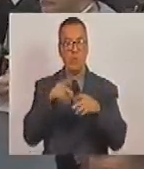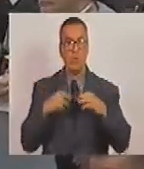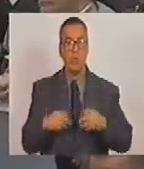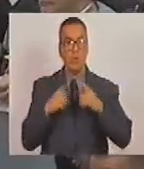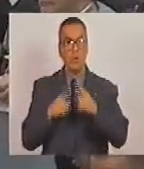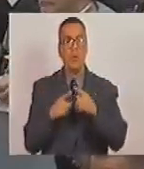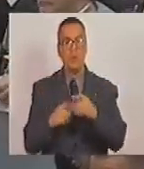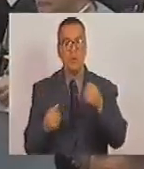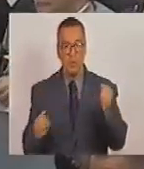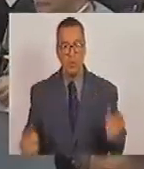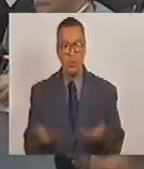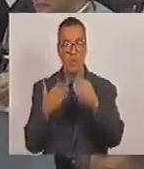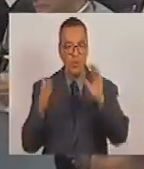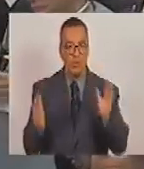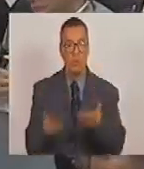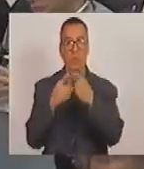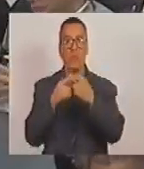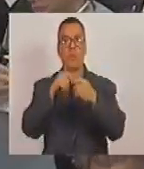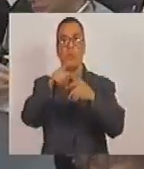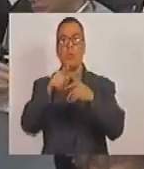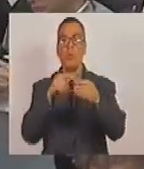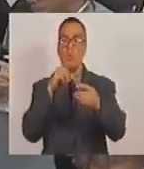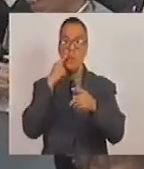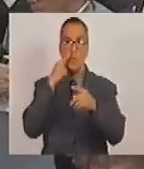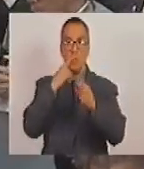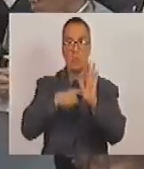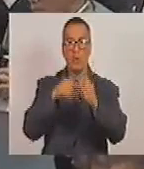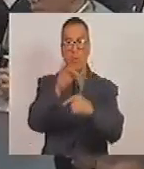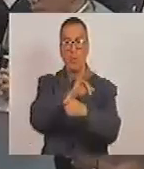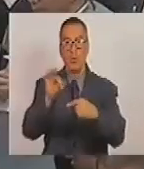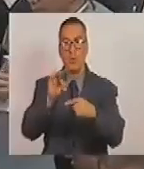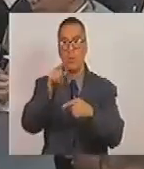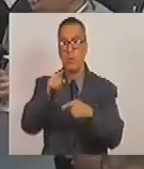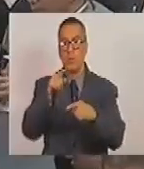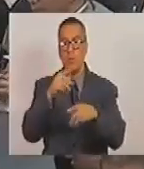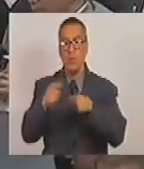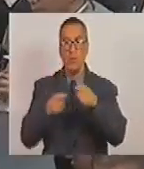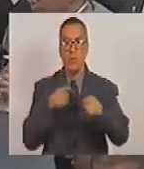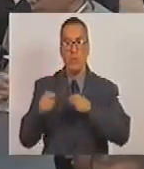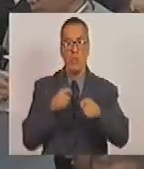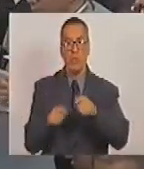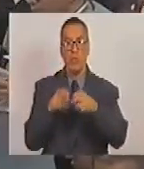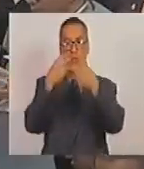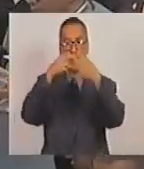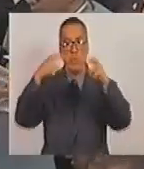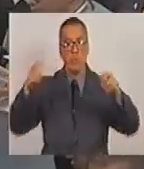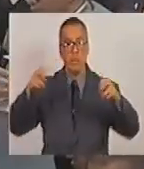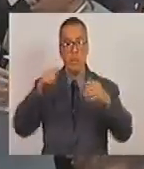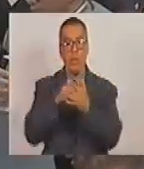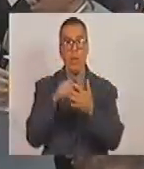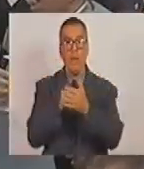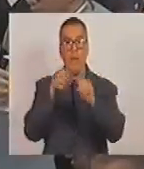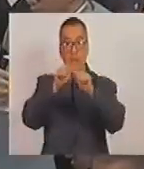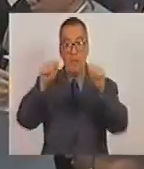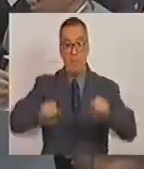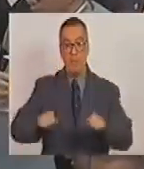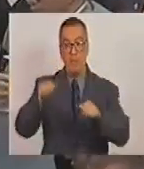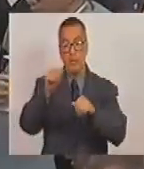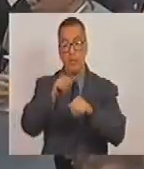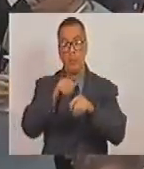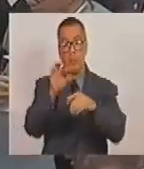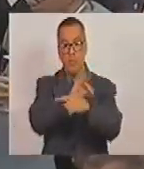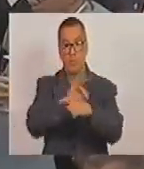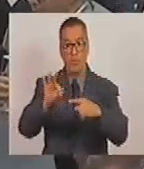ha ido impulsándose de manera notable en la frontera, pero este tipo de acciones del tema del sistema de transporte